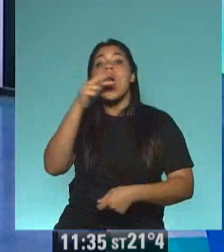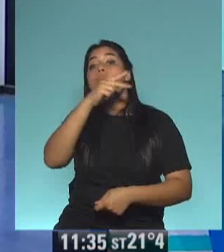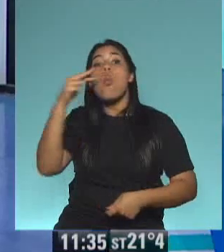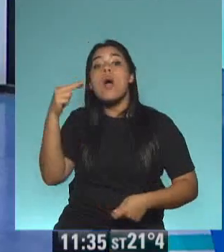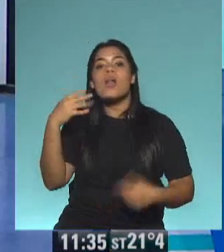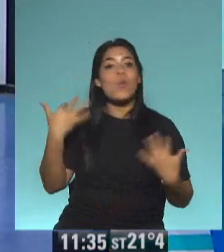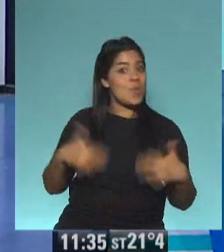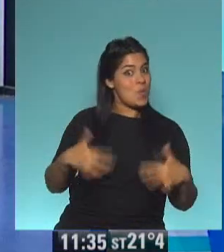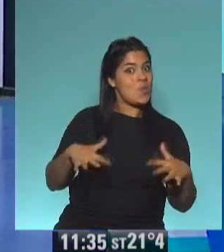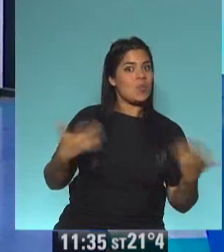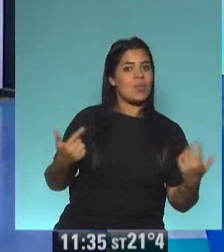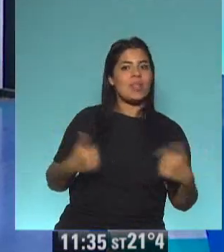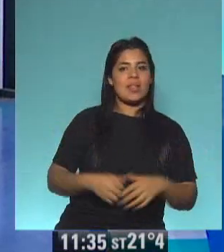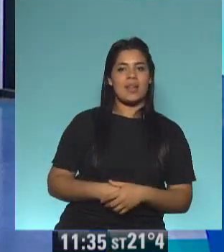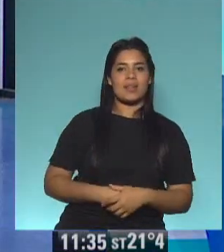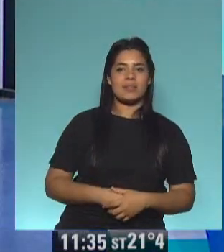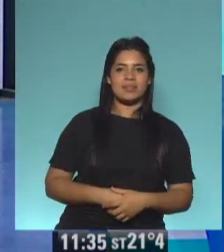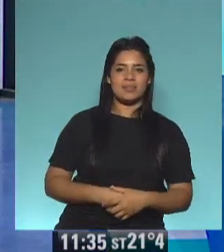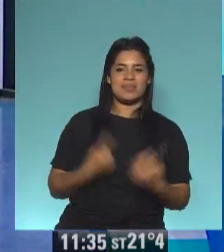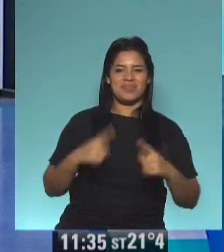me hace falta acercarlo.